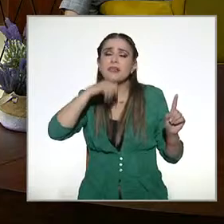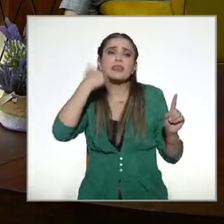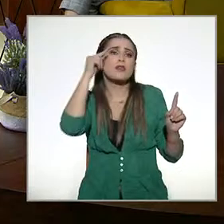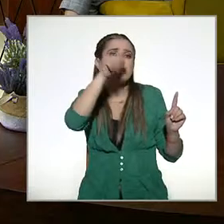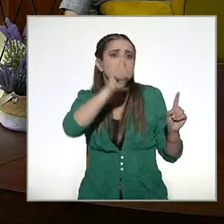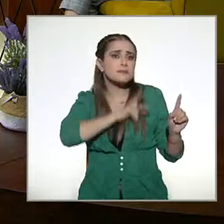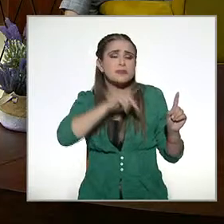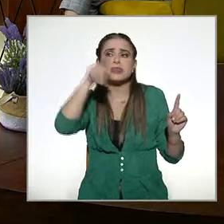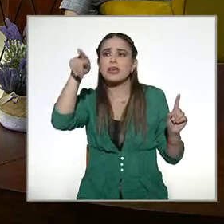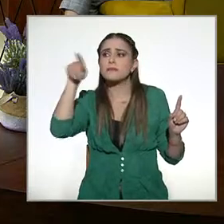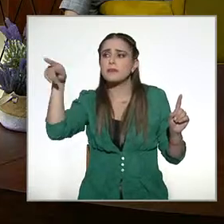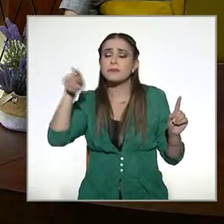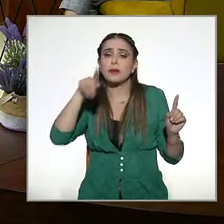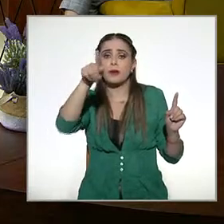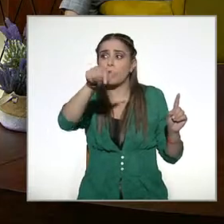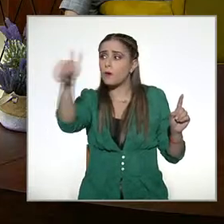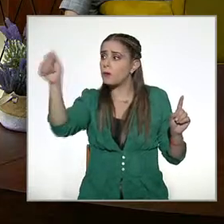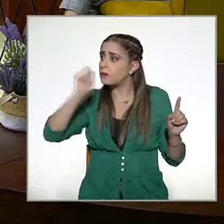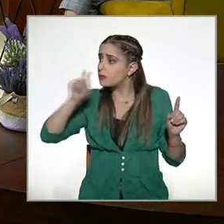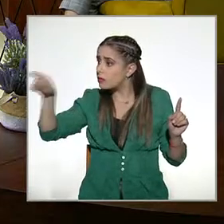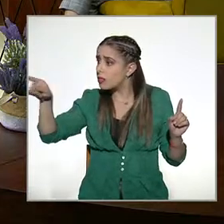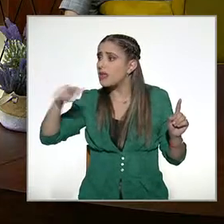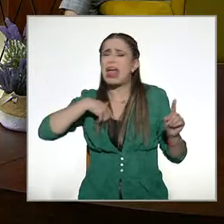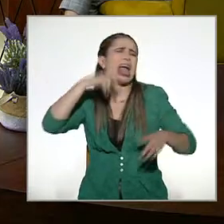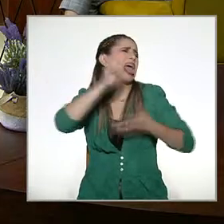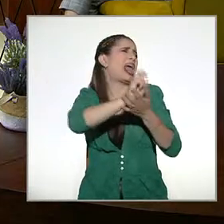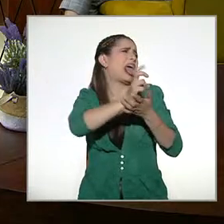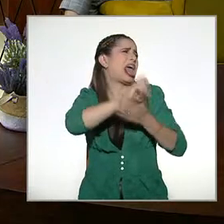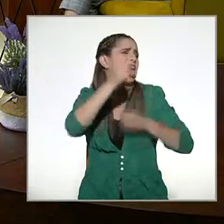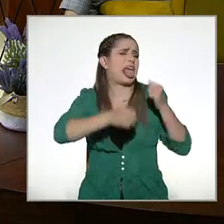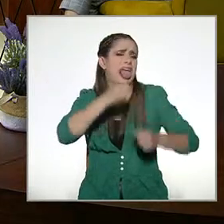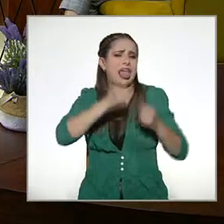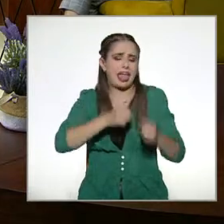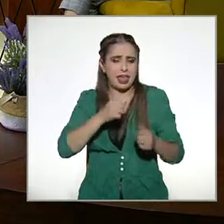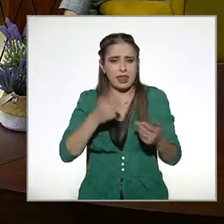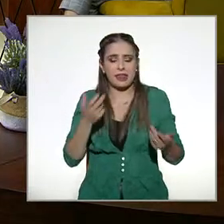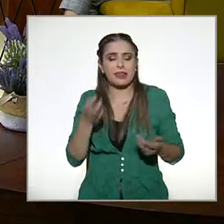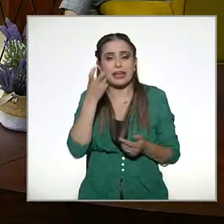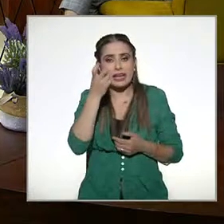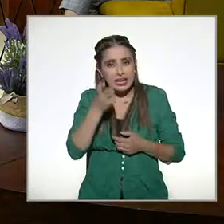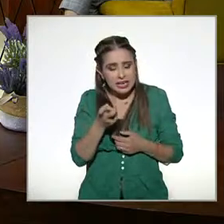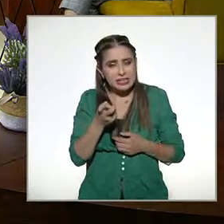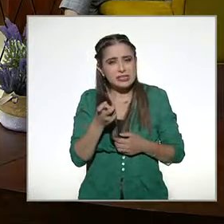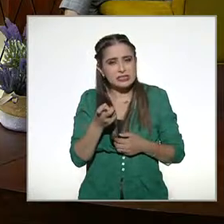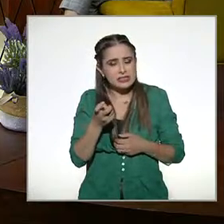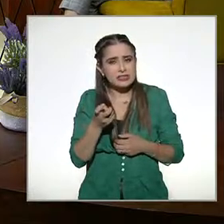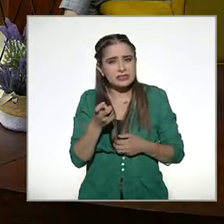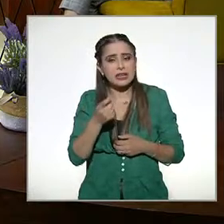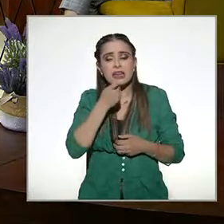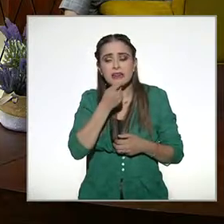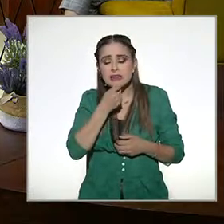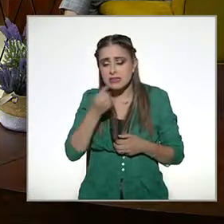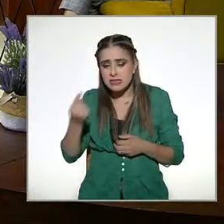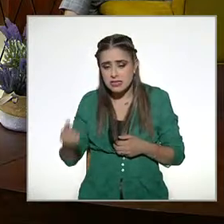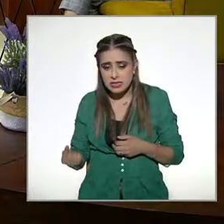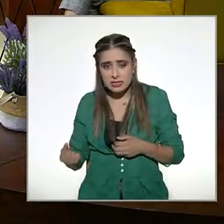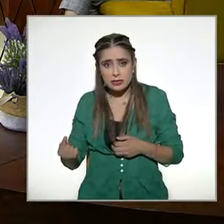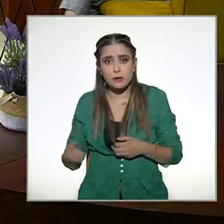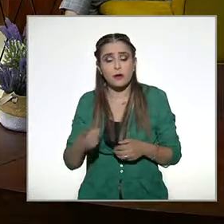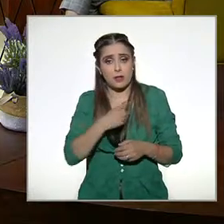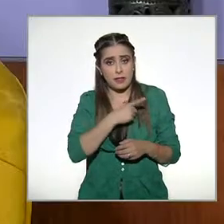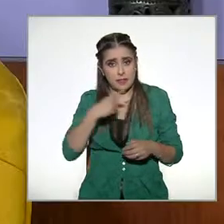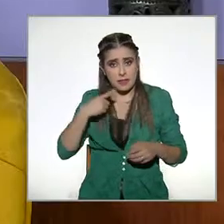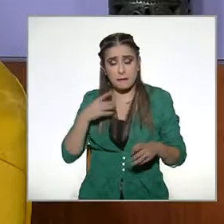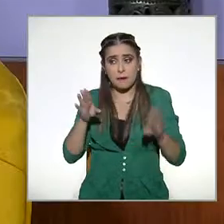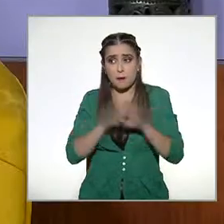mi paleta y si se la come alguien más bueno hay problema en relación a esta cuestión social es como un pasaje donde el niño tiene que pasar de